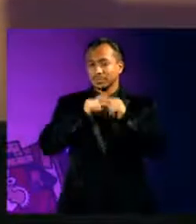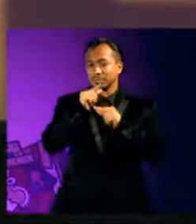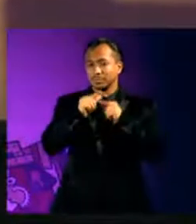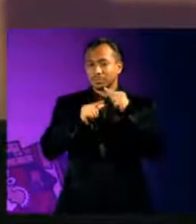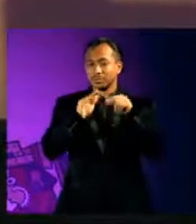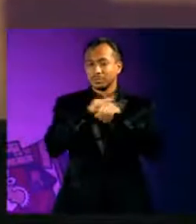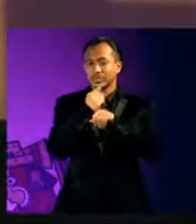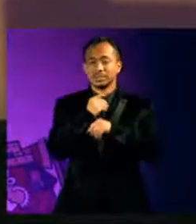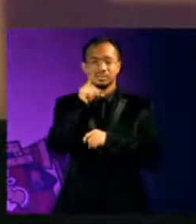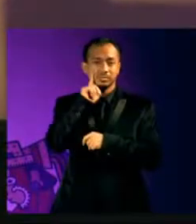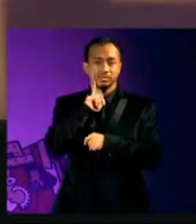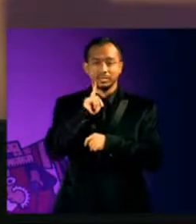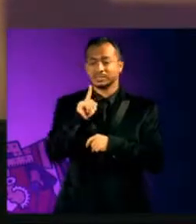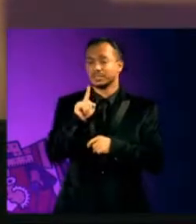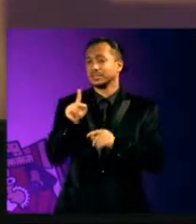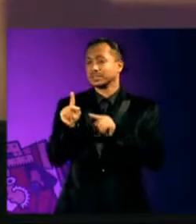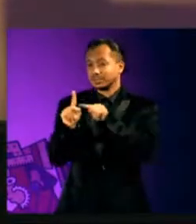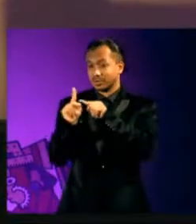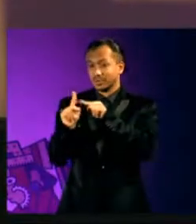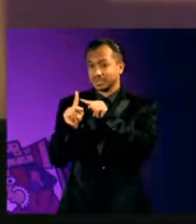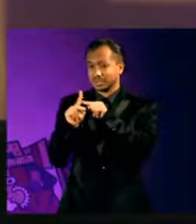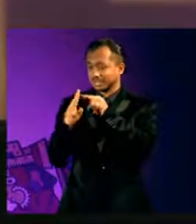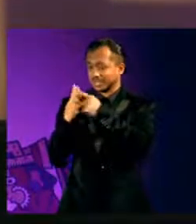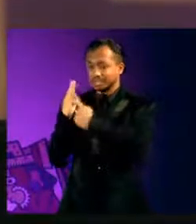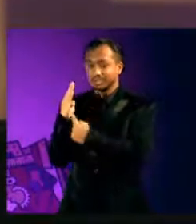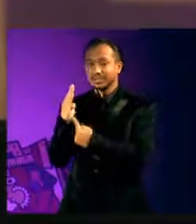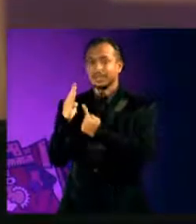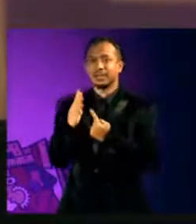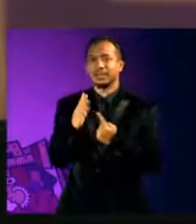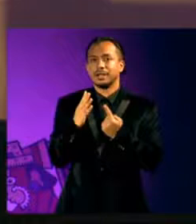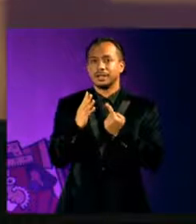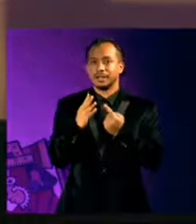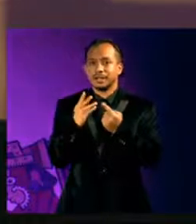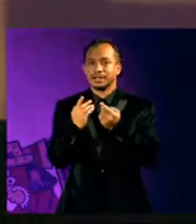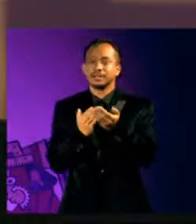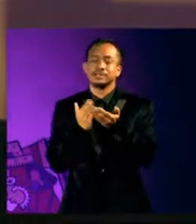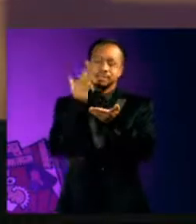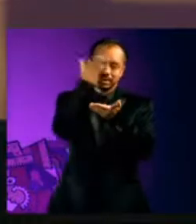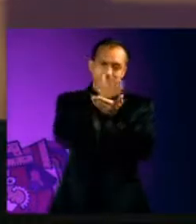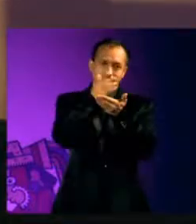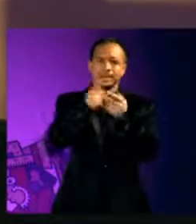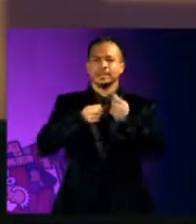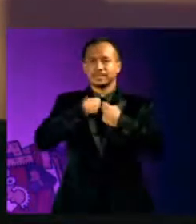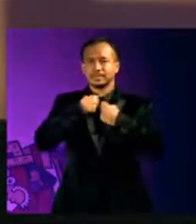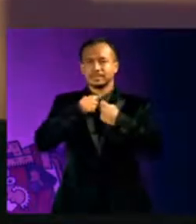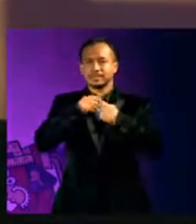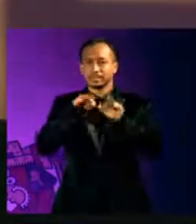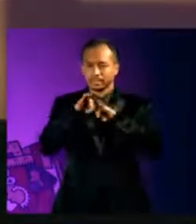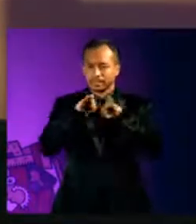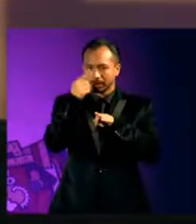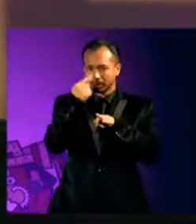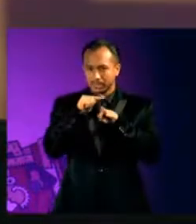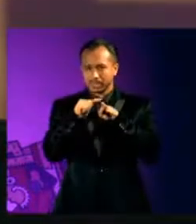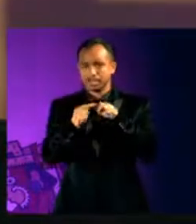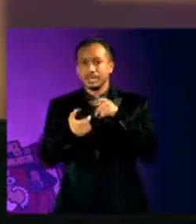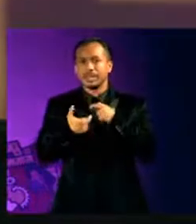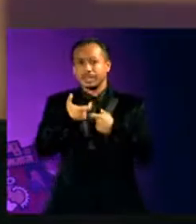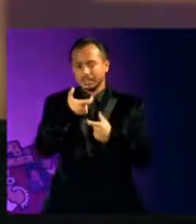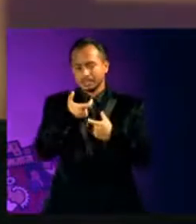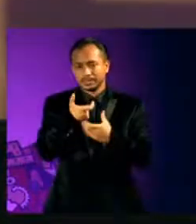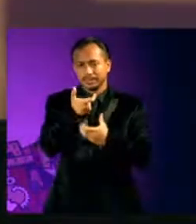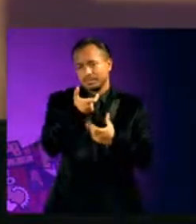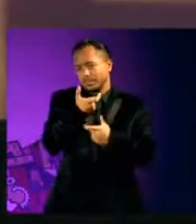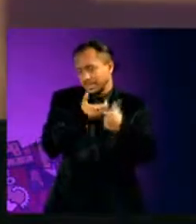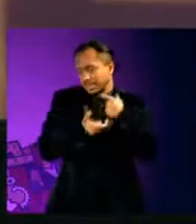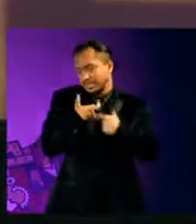el ingreso de las familias y esto ya no se diga cuando la novela empieza bueno él el secreto digamos que se cuenta en la